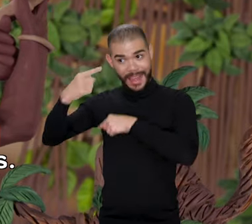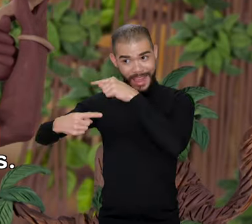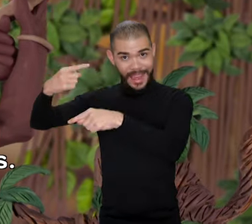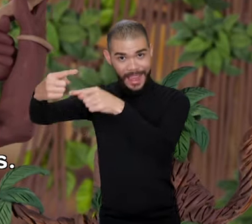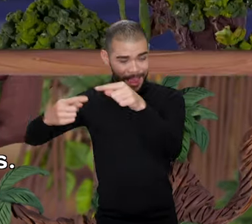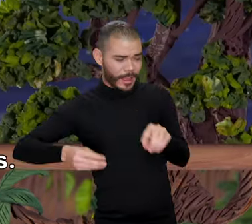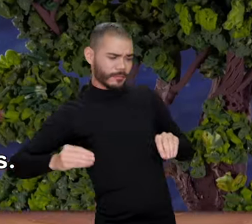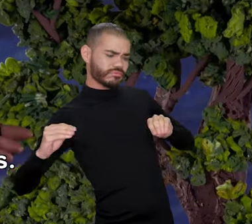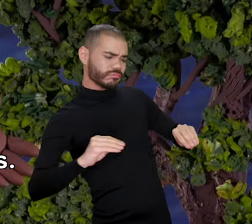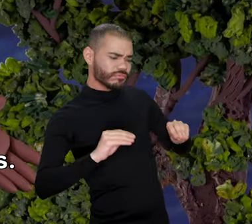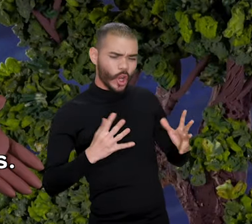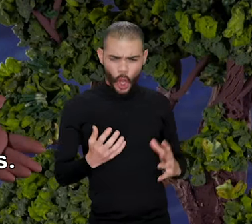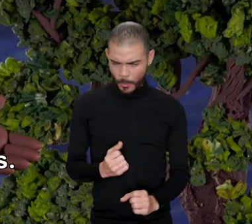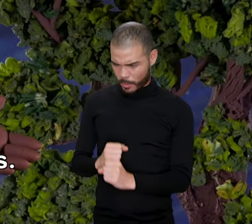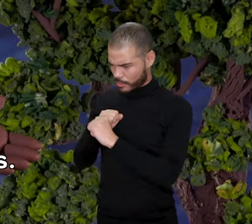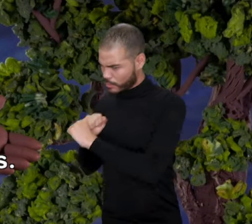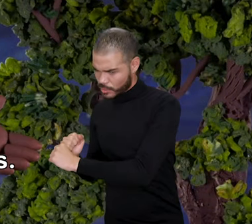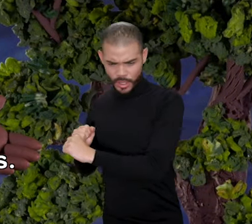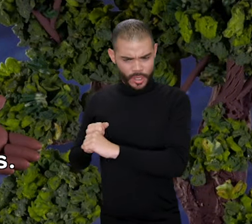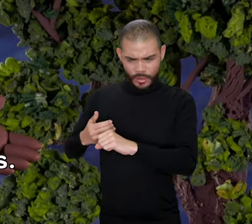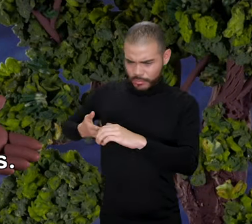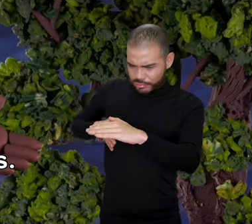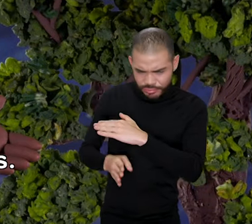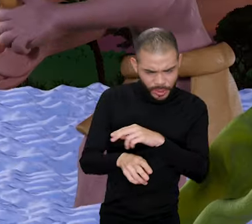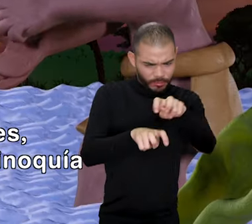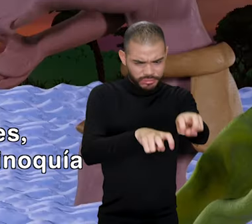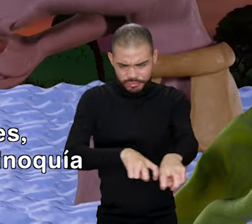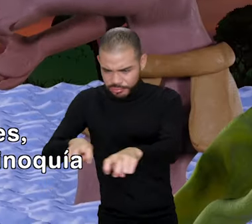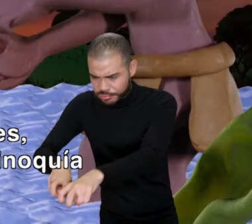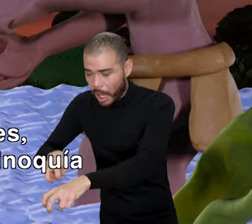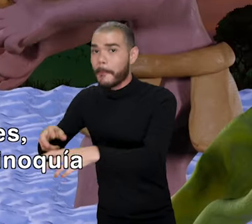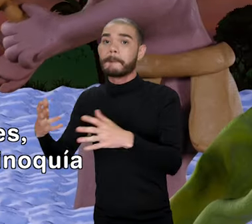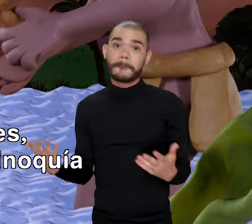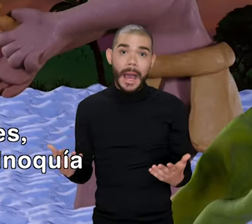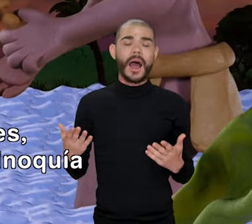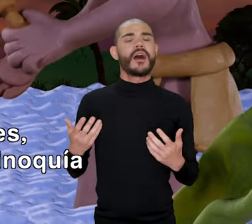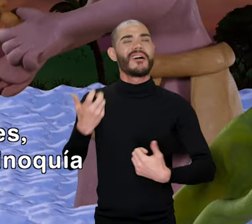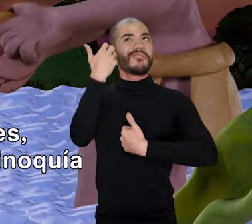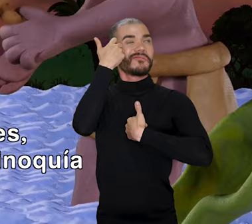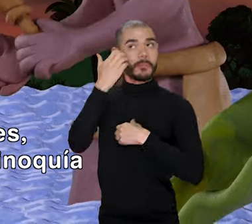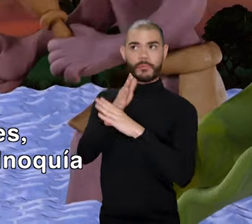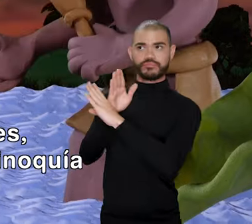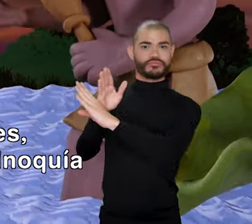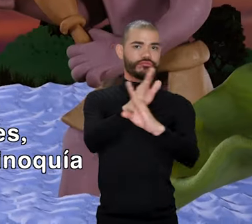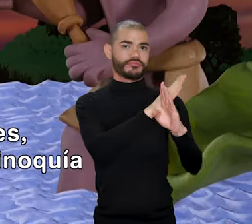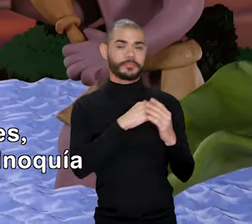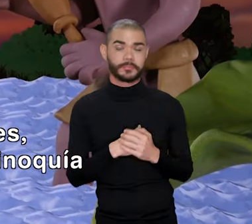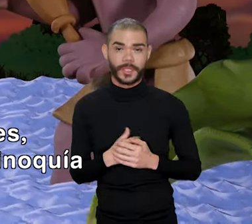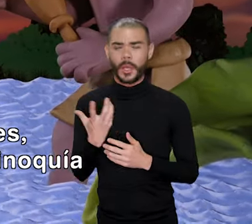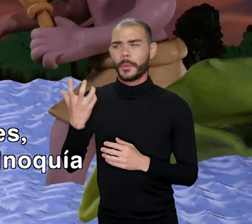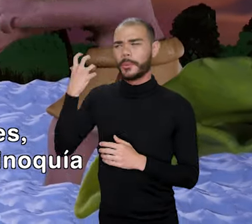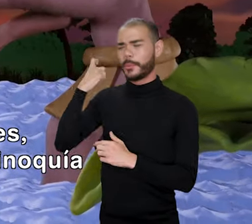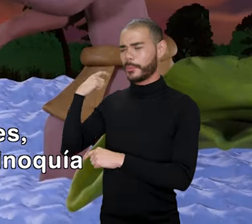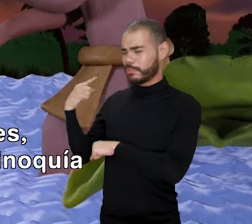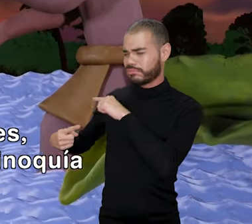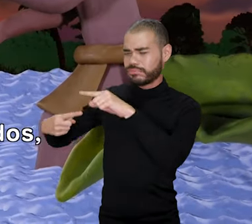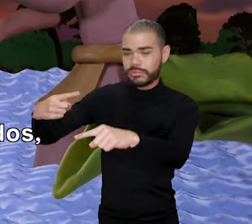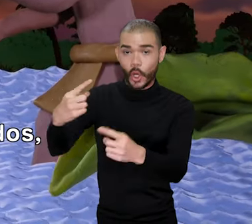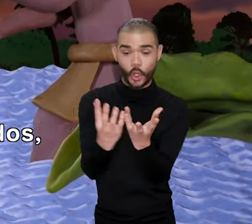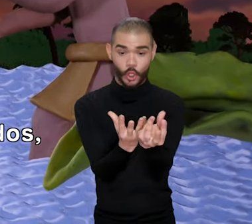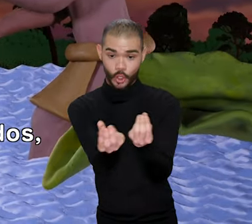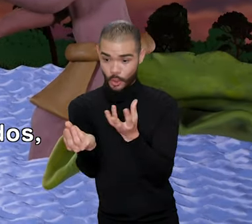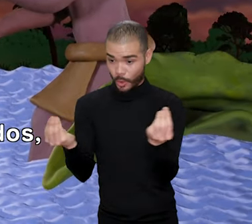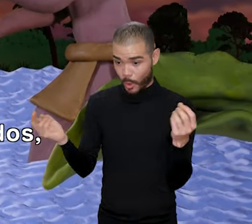a realizar rezos para curar enfermedades. Desde tiempos ancestrales, los grupos indígenas de la Orinoquía